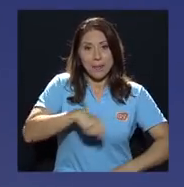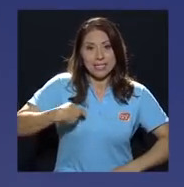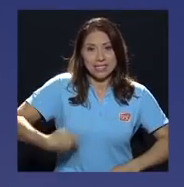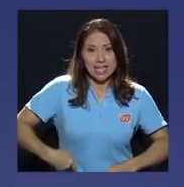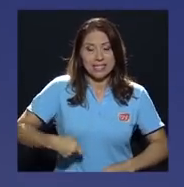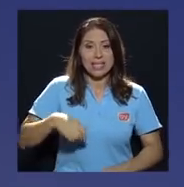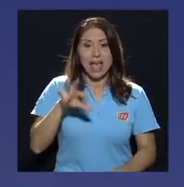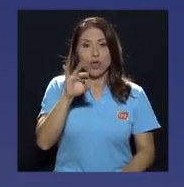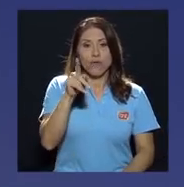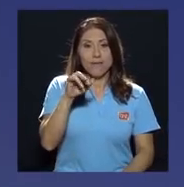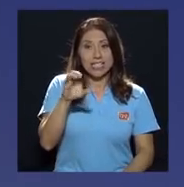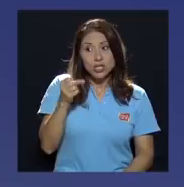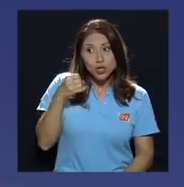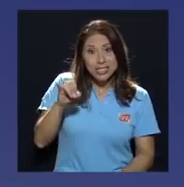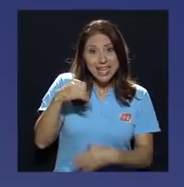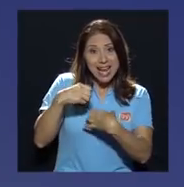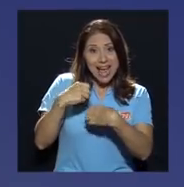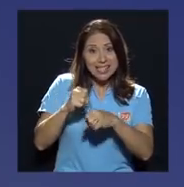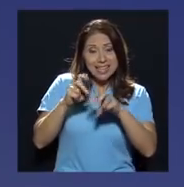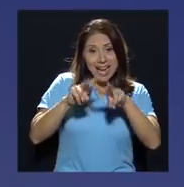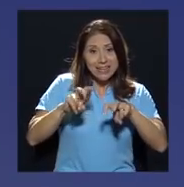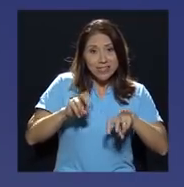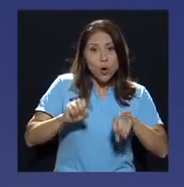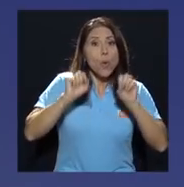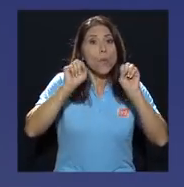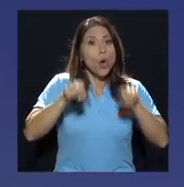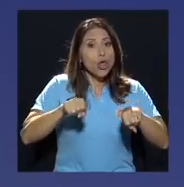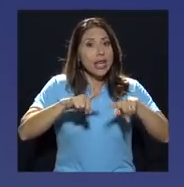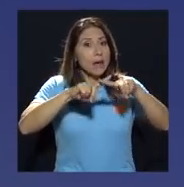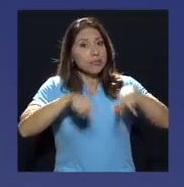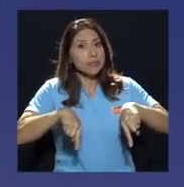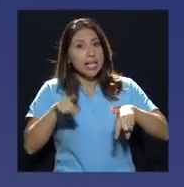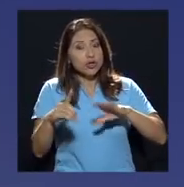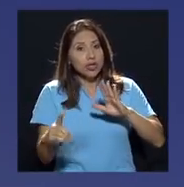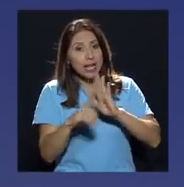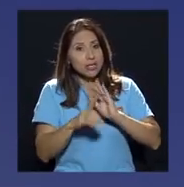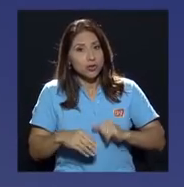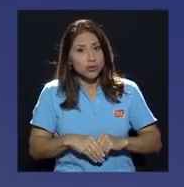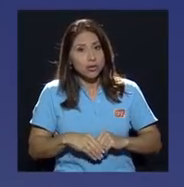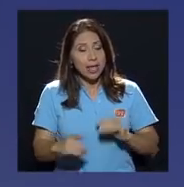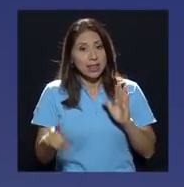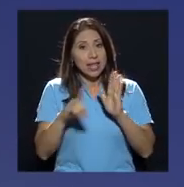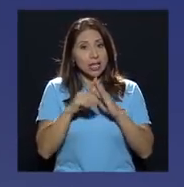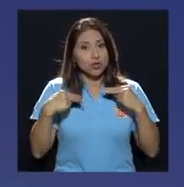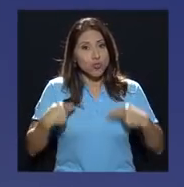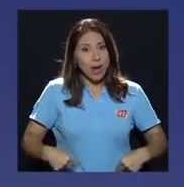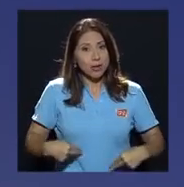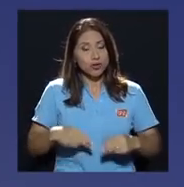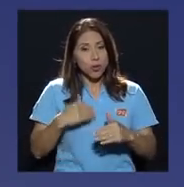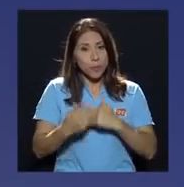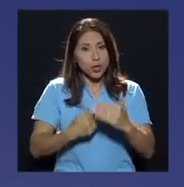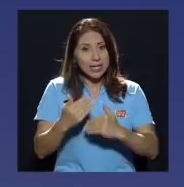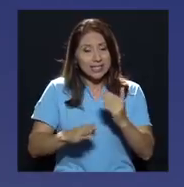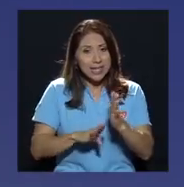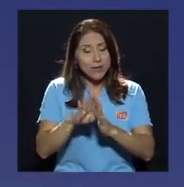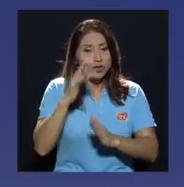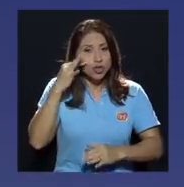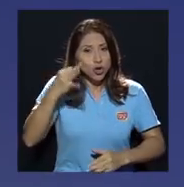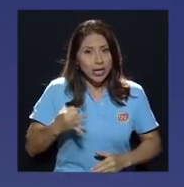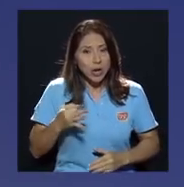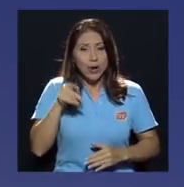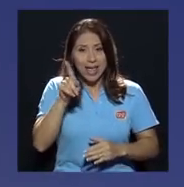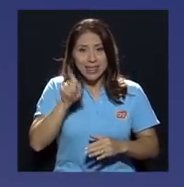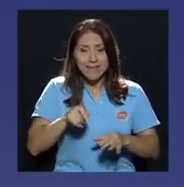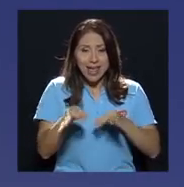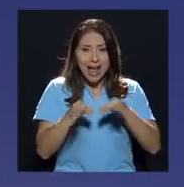fabrizio y él hace una revisión podría quitar esos derechos los derechos humanos son progresivos y es ahí donde creo que